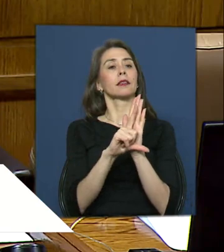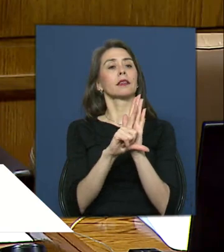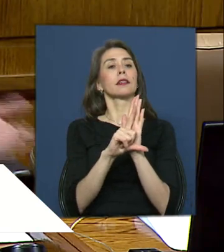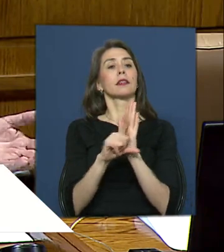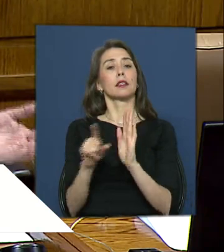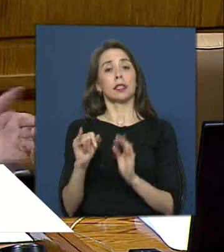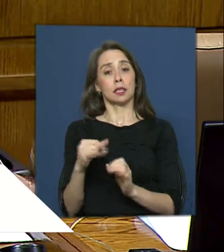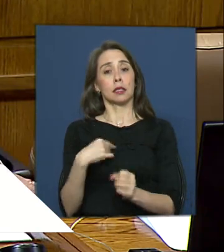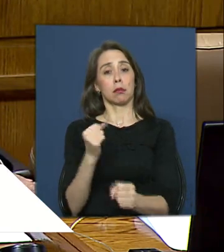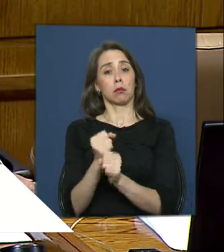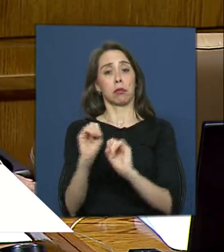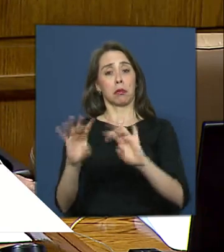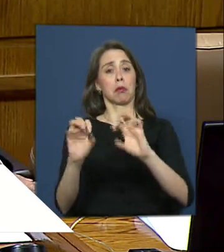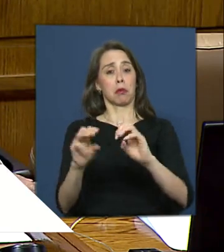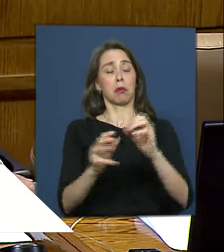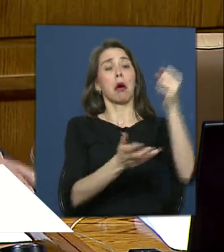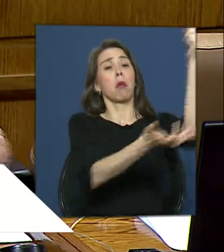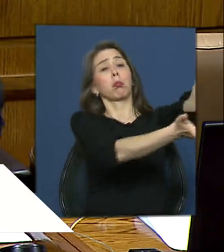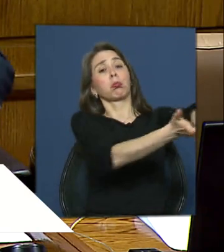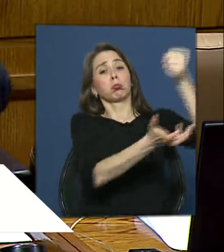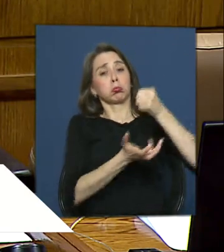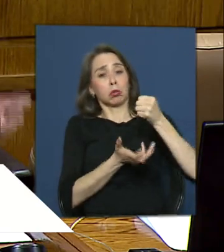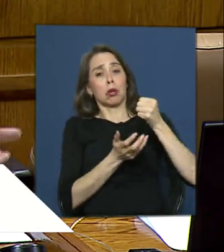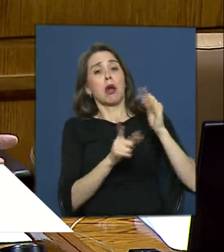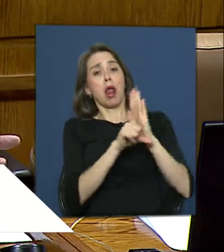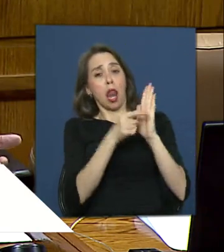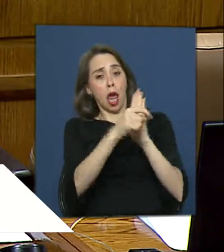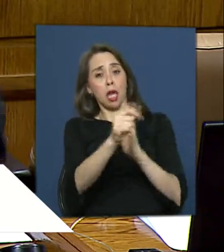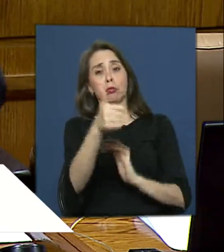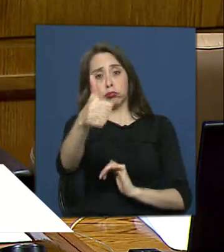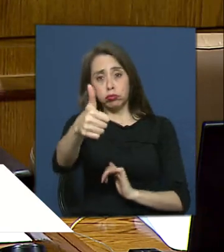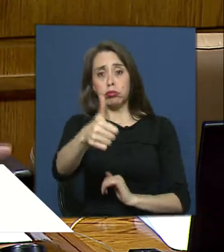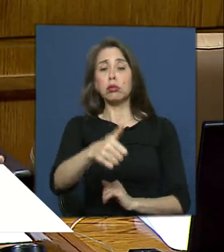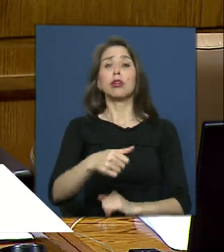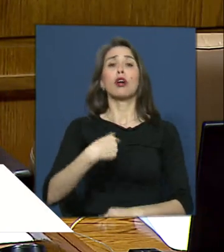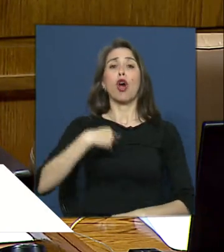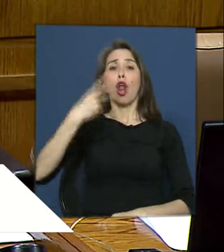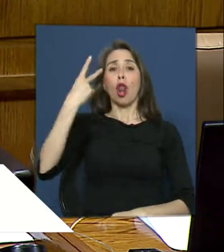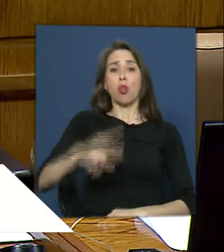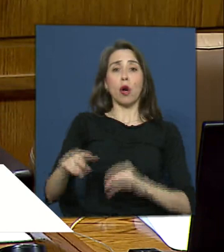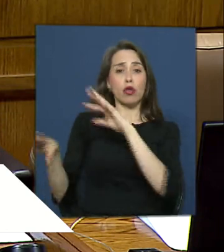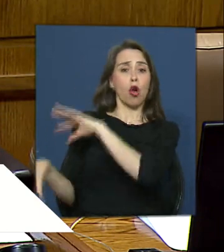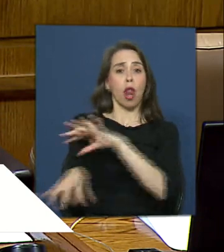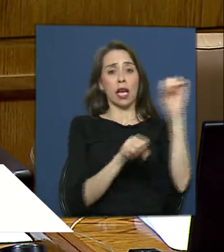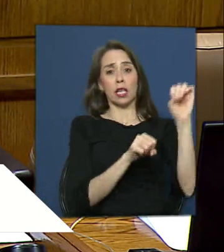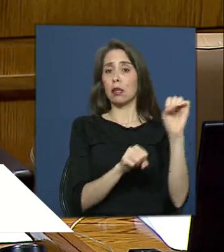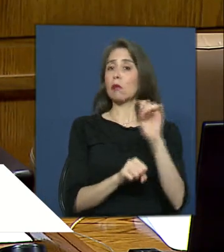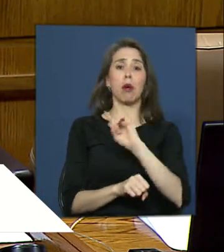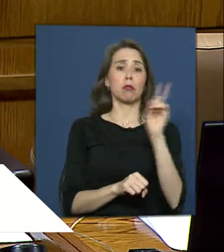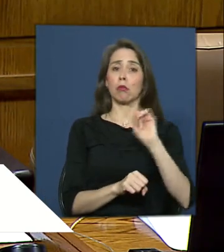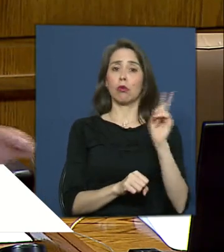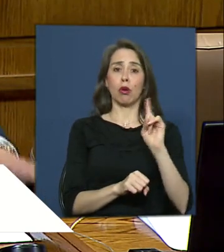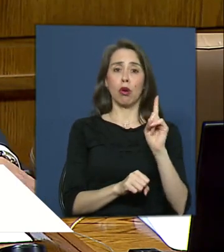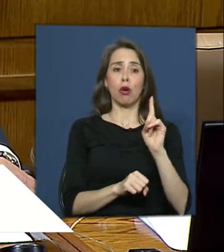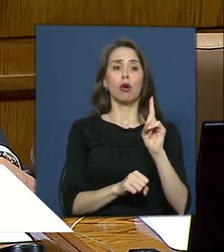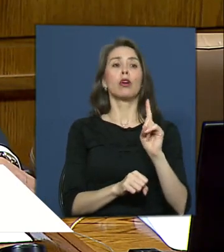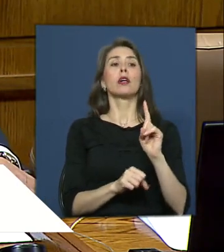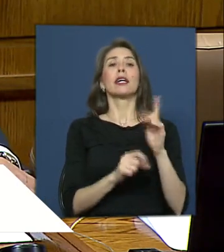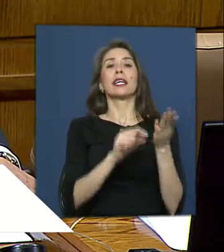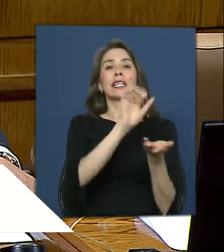que realiza, no. Le quitamos la propiedad, no. Al contrario, la